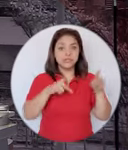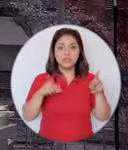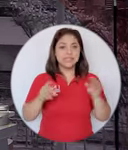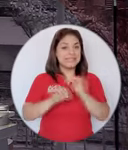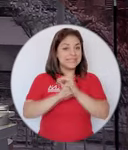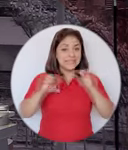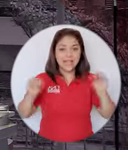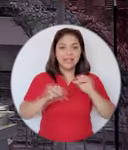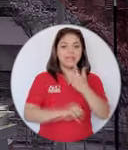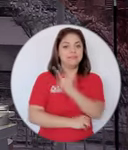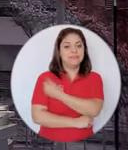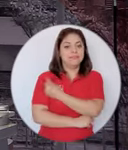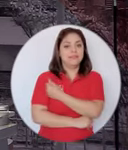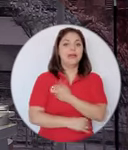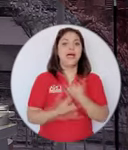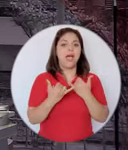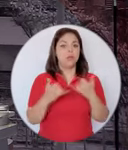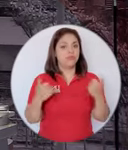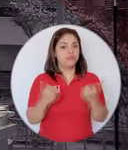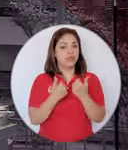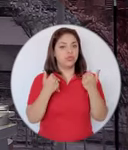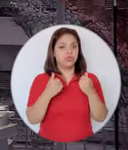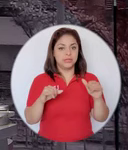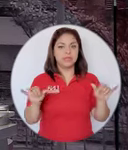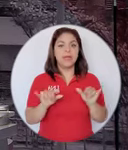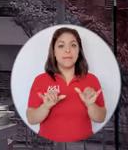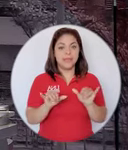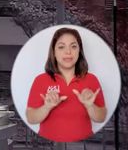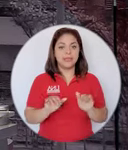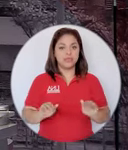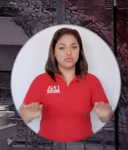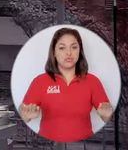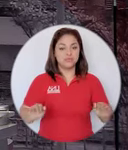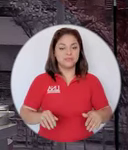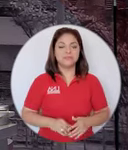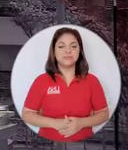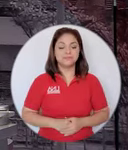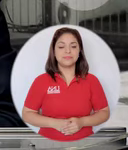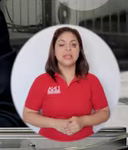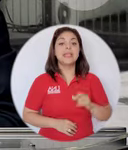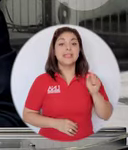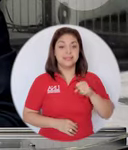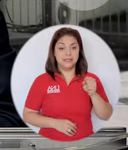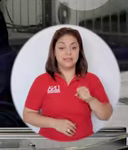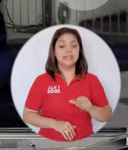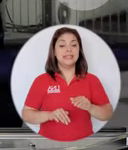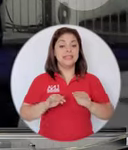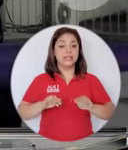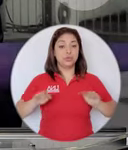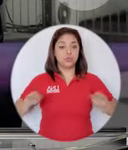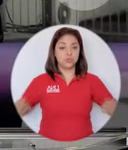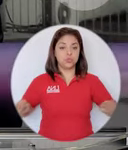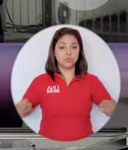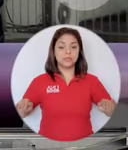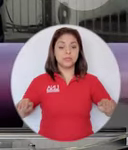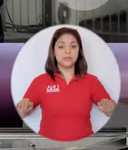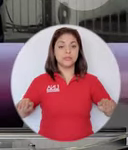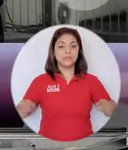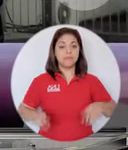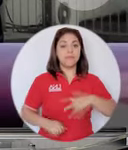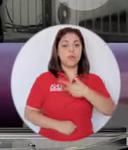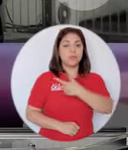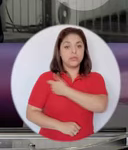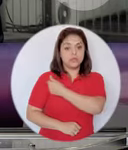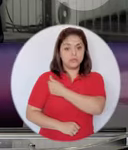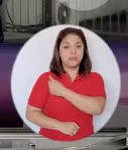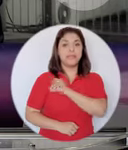Hay gente que todavía no tiene una sola vacuna y ahora tenemos este gran reto de la vacunación pediátrica. definitivamente. La vacunación pediátrica y la vacunación